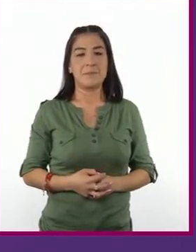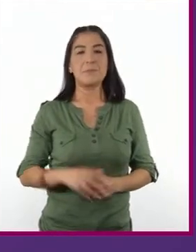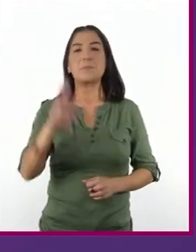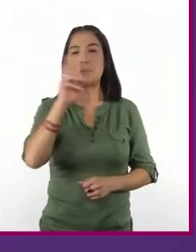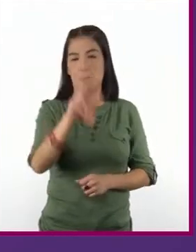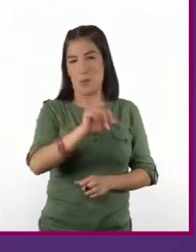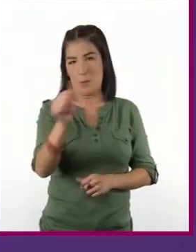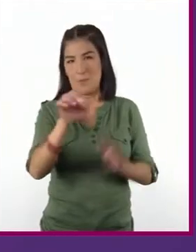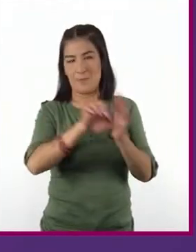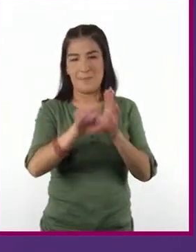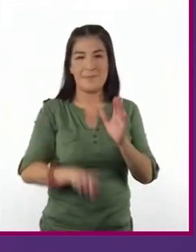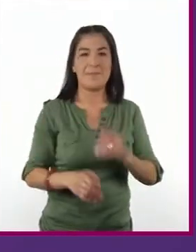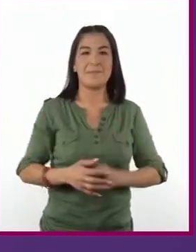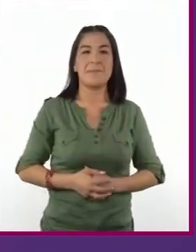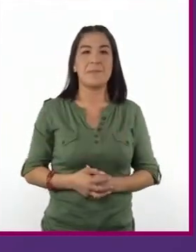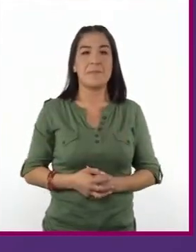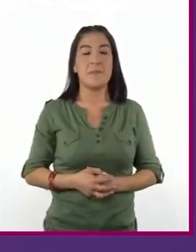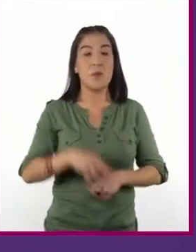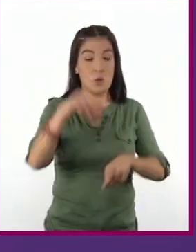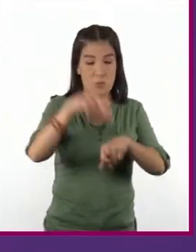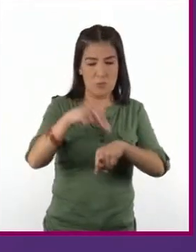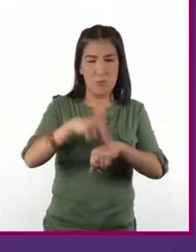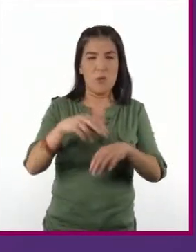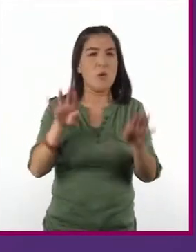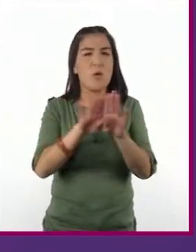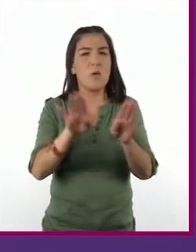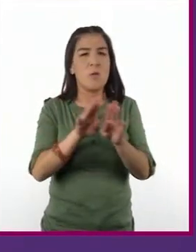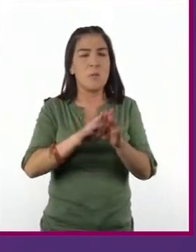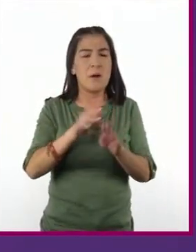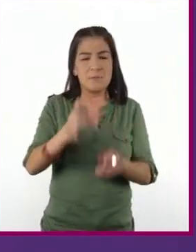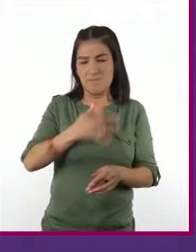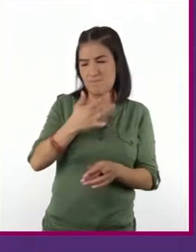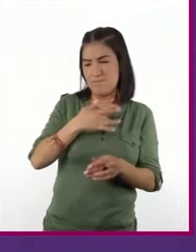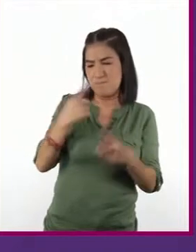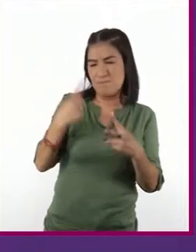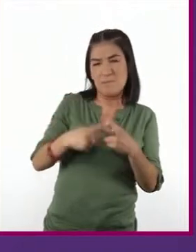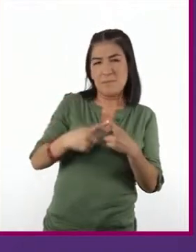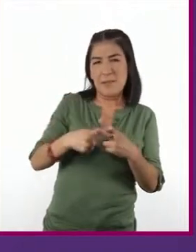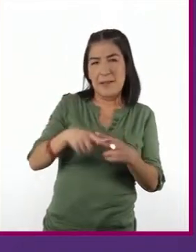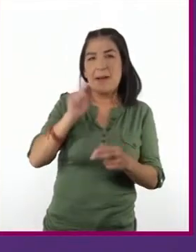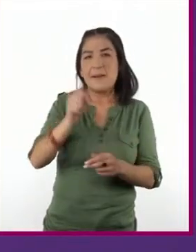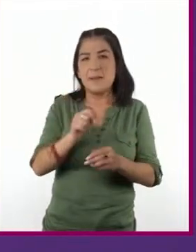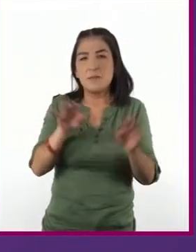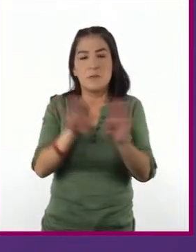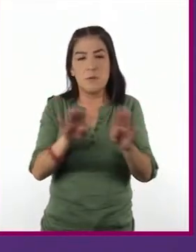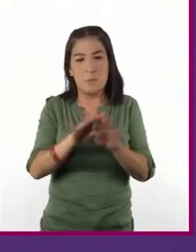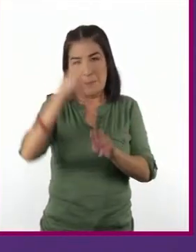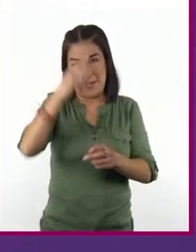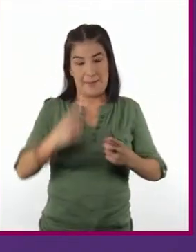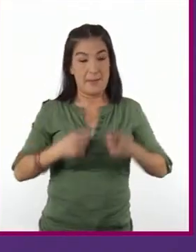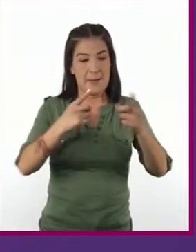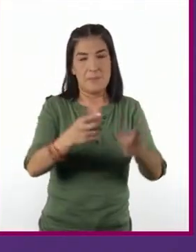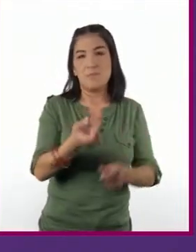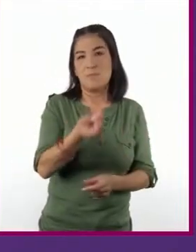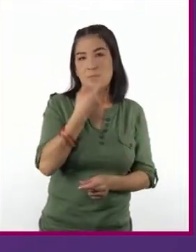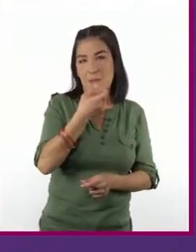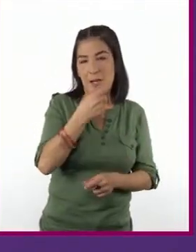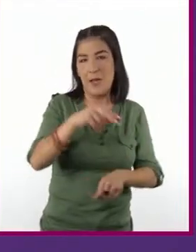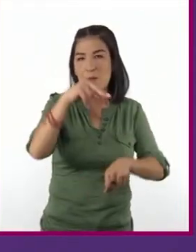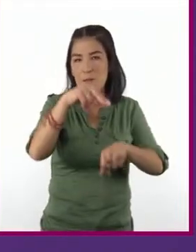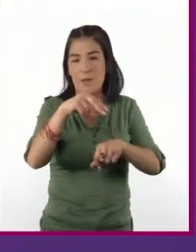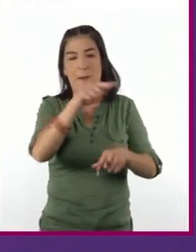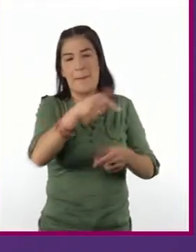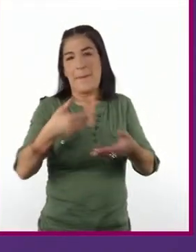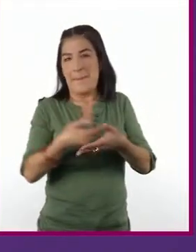Veamos otro ejemplo. Los médicos realizan un cálculo para administrar cierta medicina a un bebé. Para saber cuál